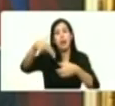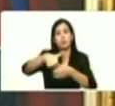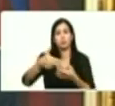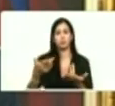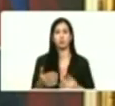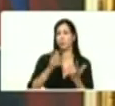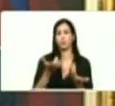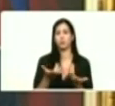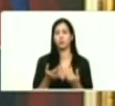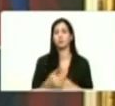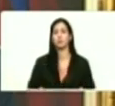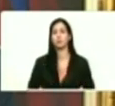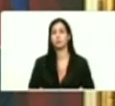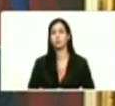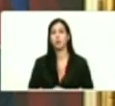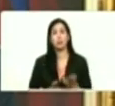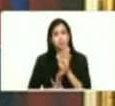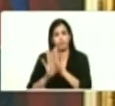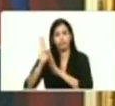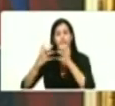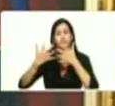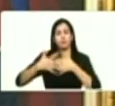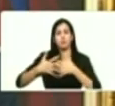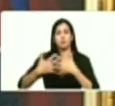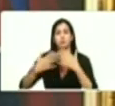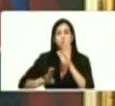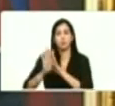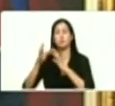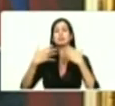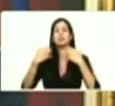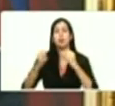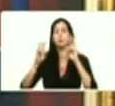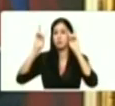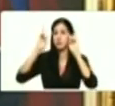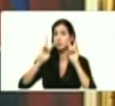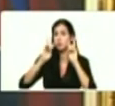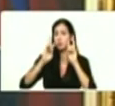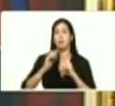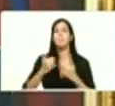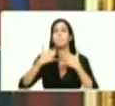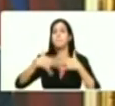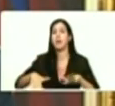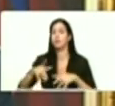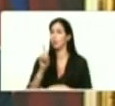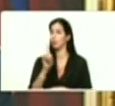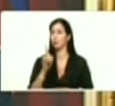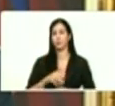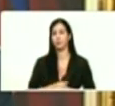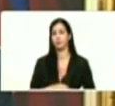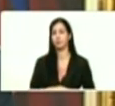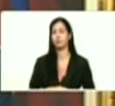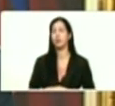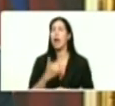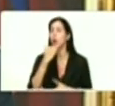sano de nuestra petrolera y un poquito más siempre hay un plus un extra ¿verdad?